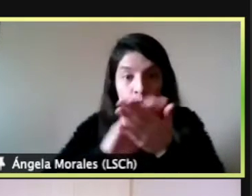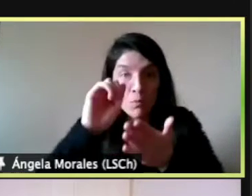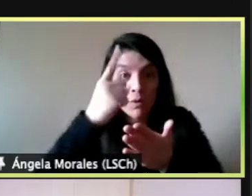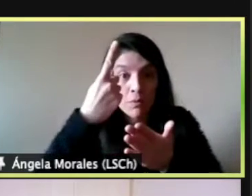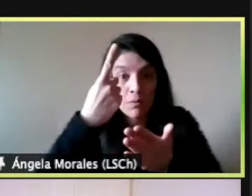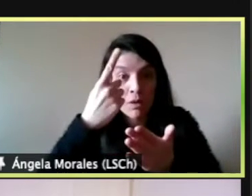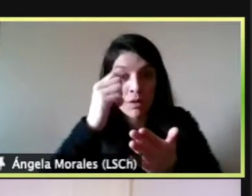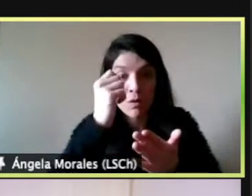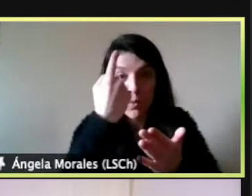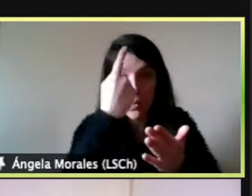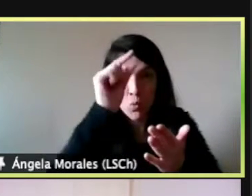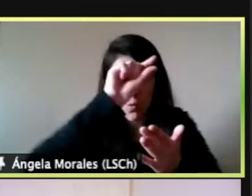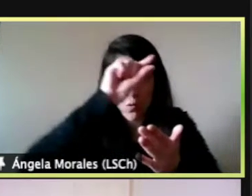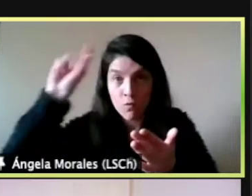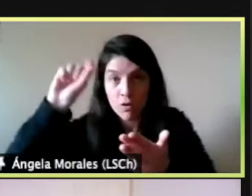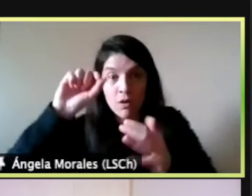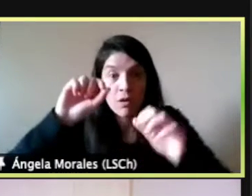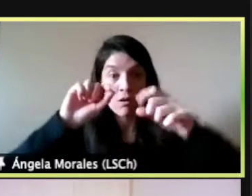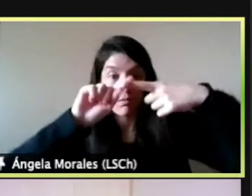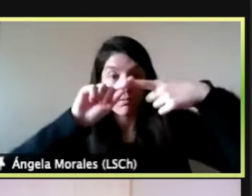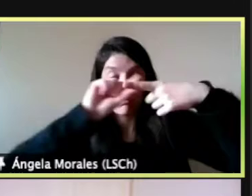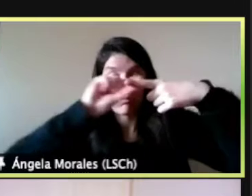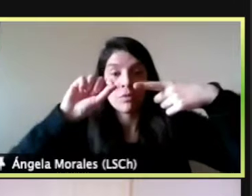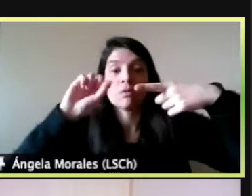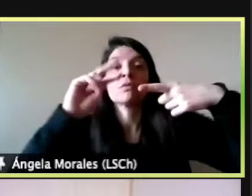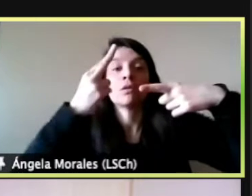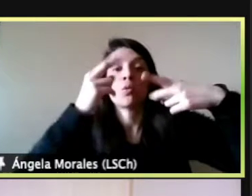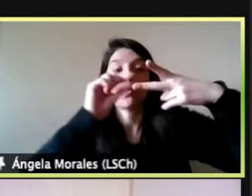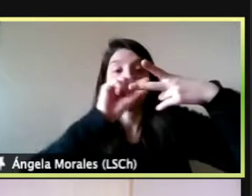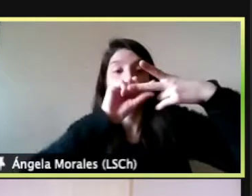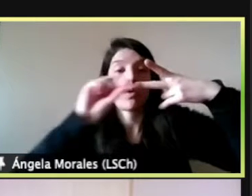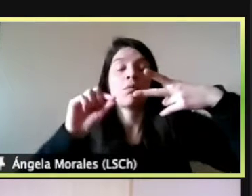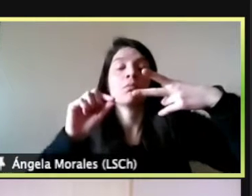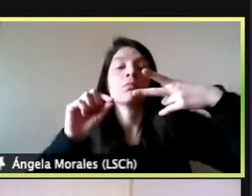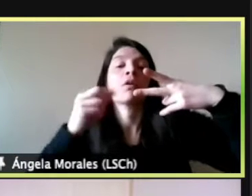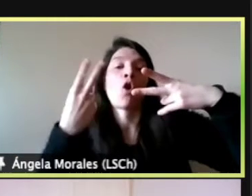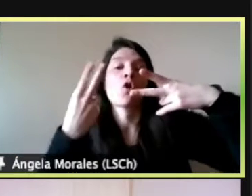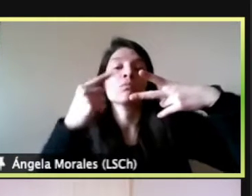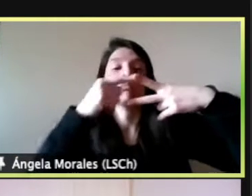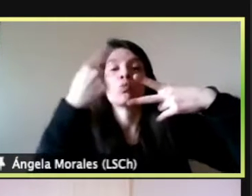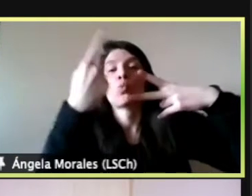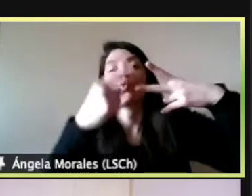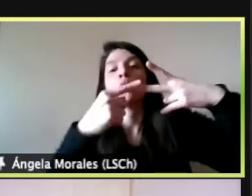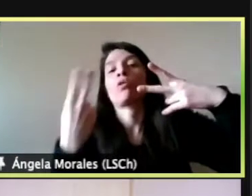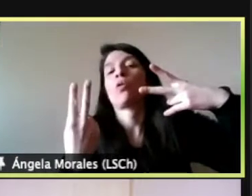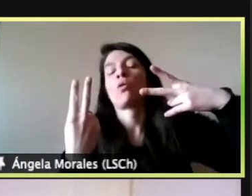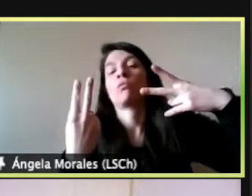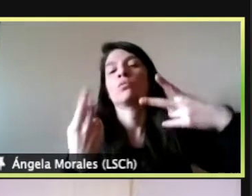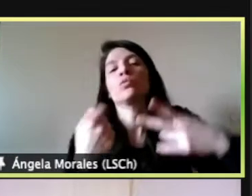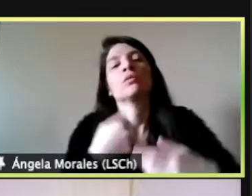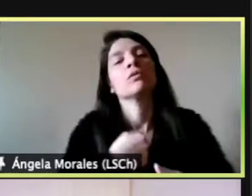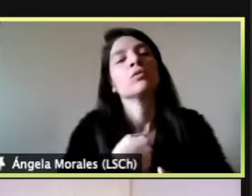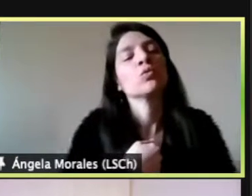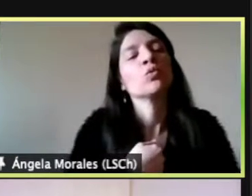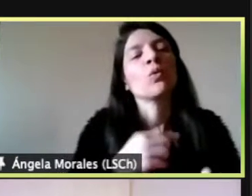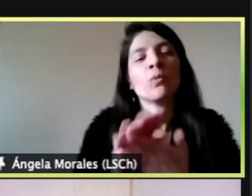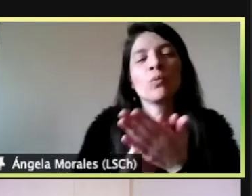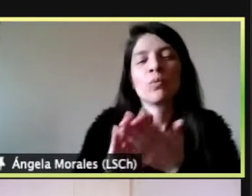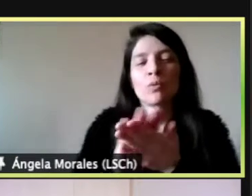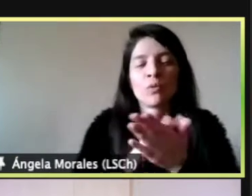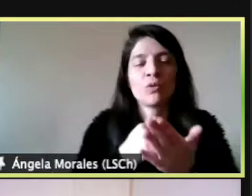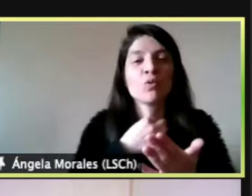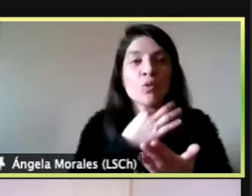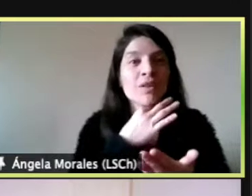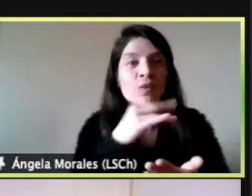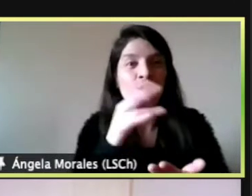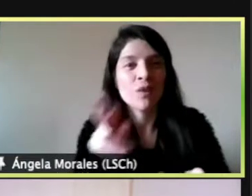la segunda es la fila 2. Entonces yo le voy a decir que lo que yo quiero recuperar de esa fila, o sea, de esta tabla, va a ser la fila